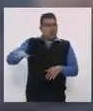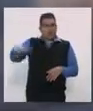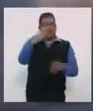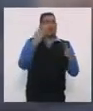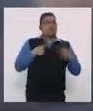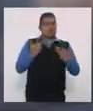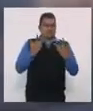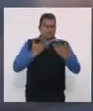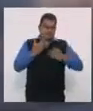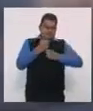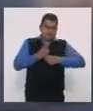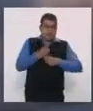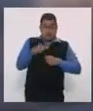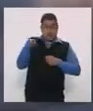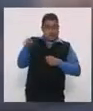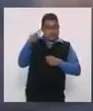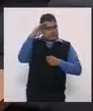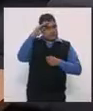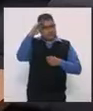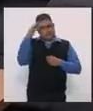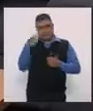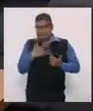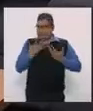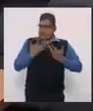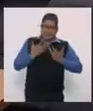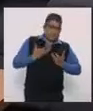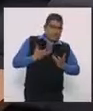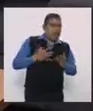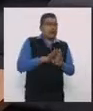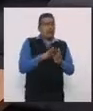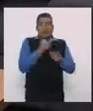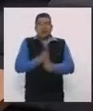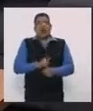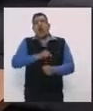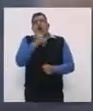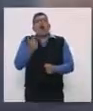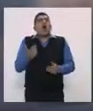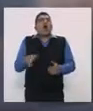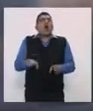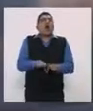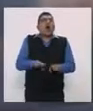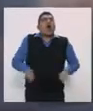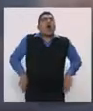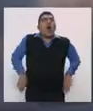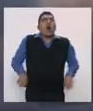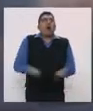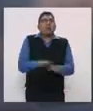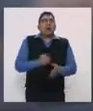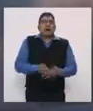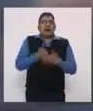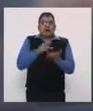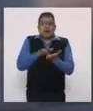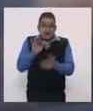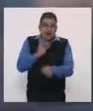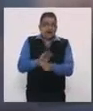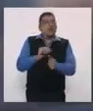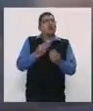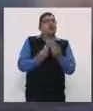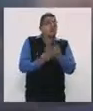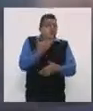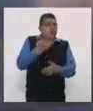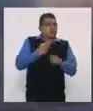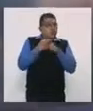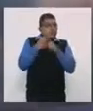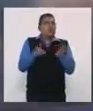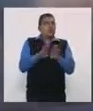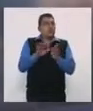que está sufriendo terriblemente a buscar qué otros rituales puede hacer, que sean nuevos, que sean distintos,